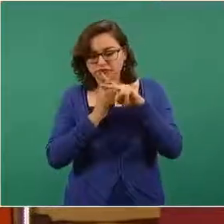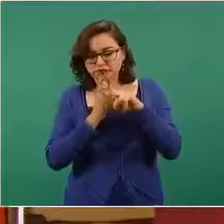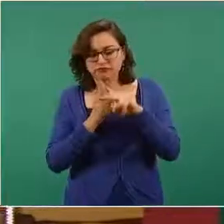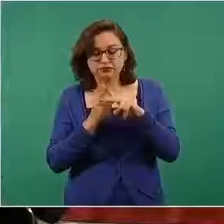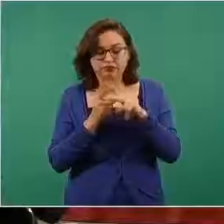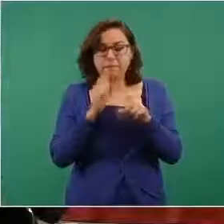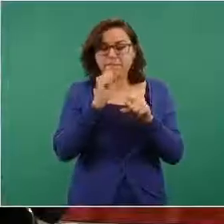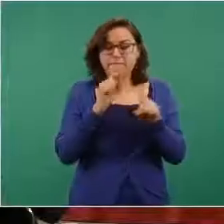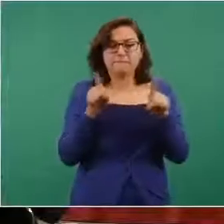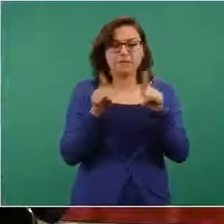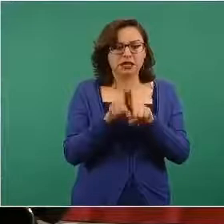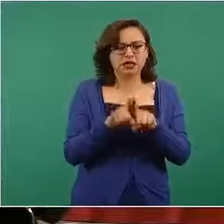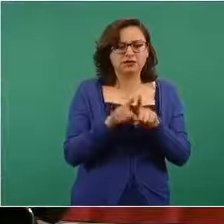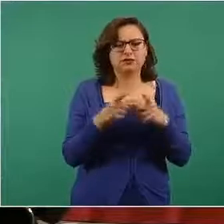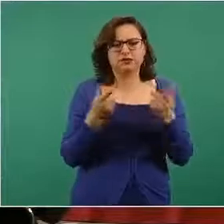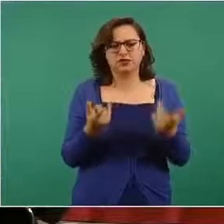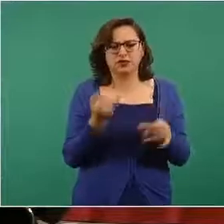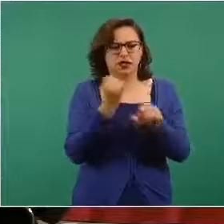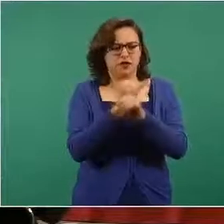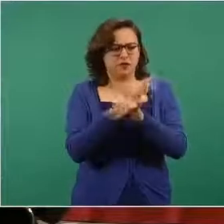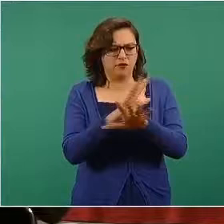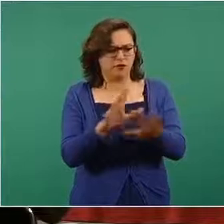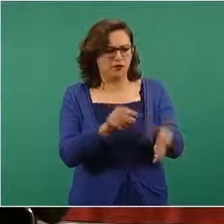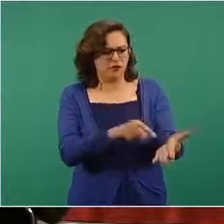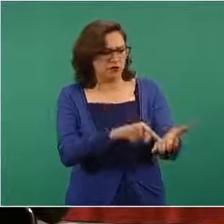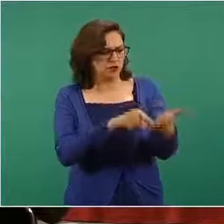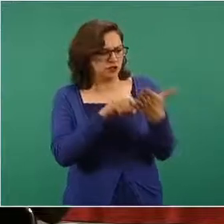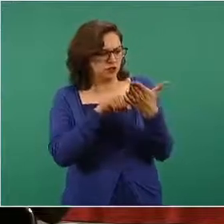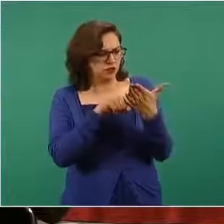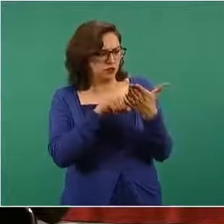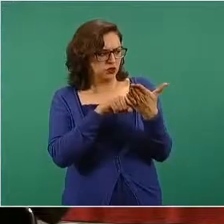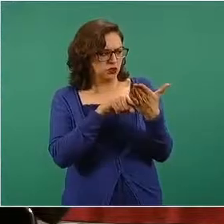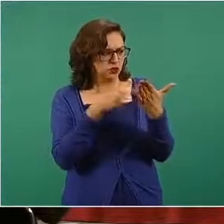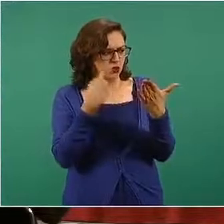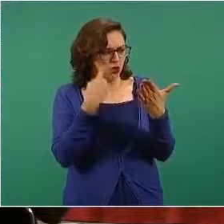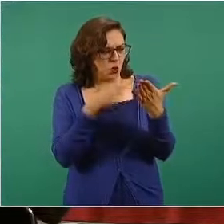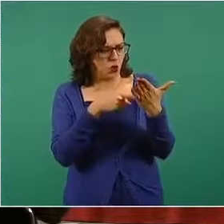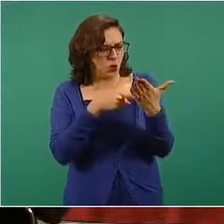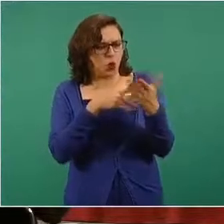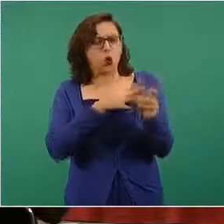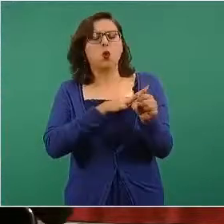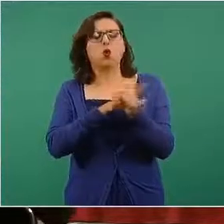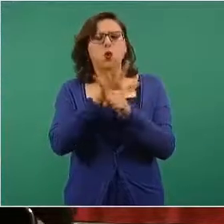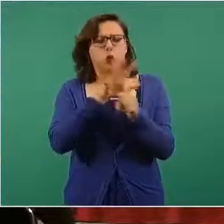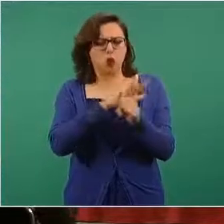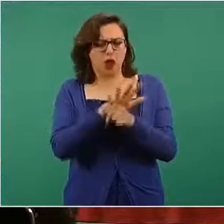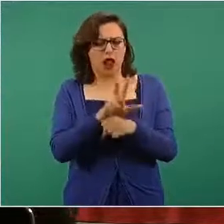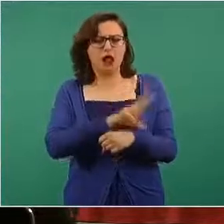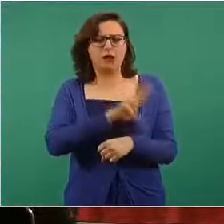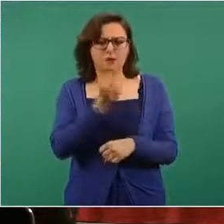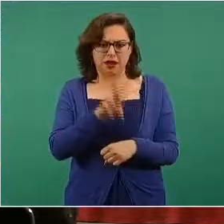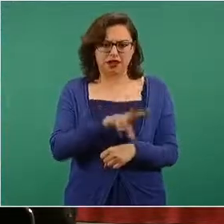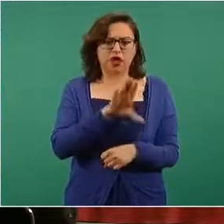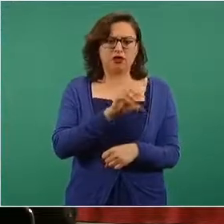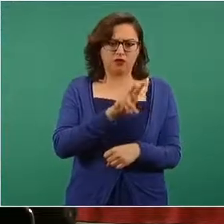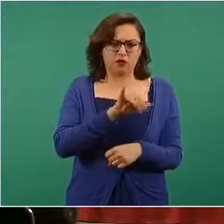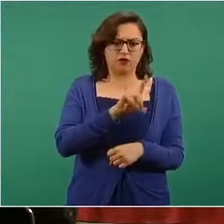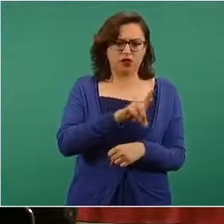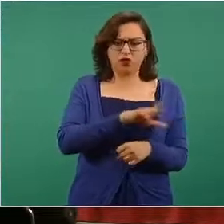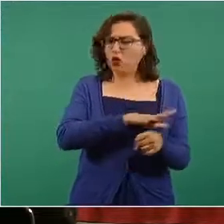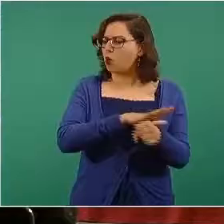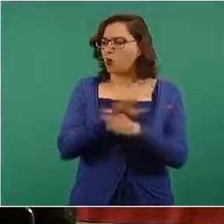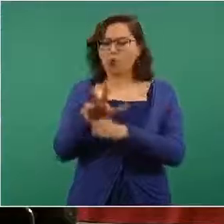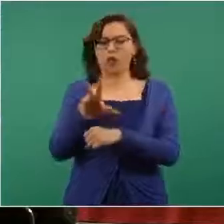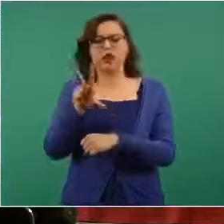similares. Tratar de ver de la información que está allí, cuáles podemos pensar que sí se asocia directamente a COVID. Y esto es lo